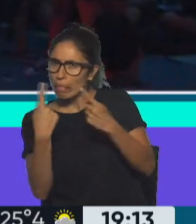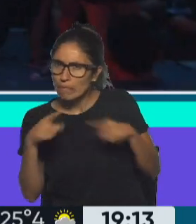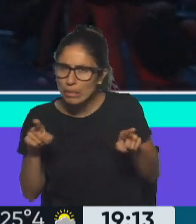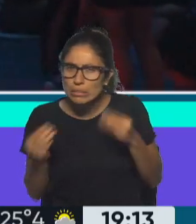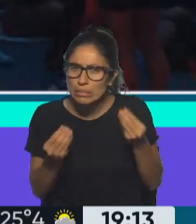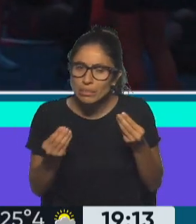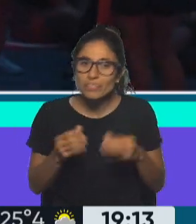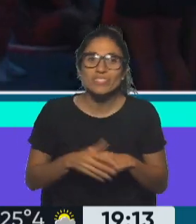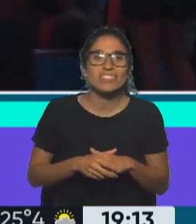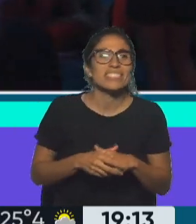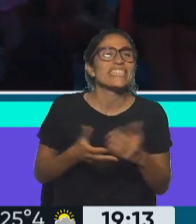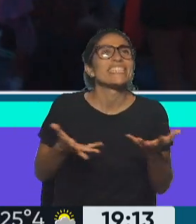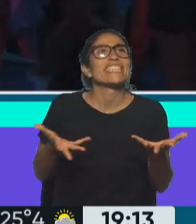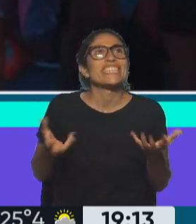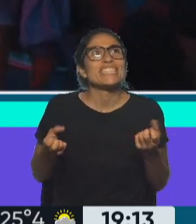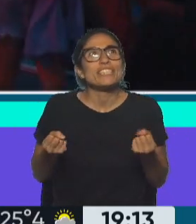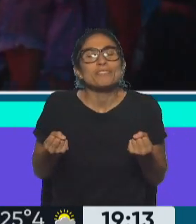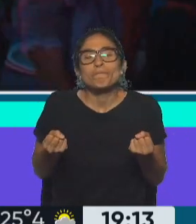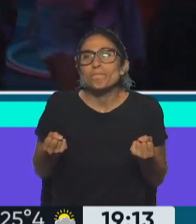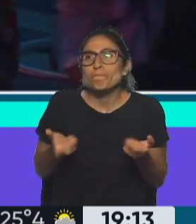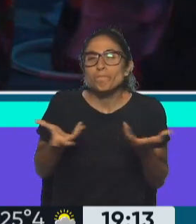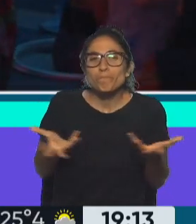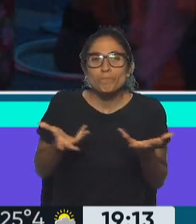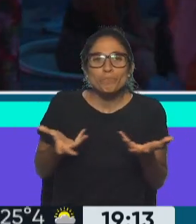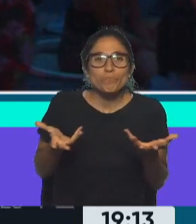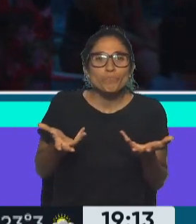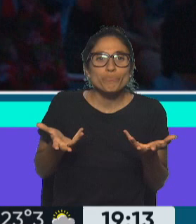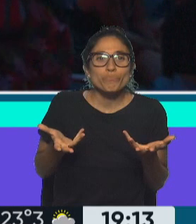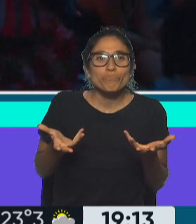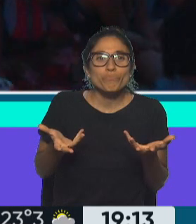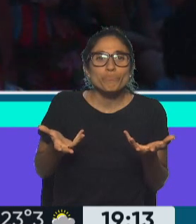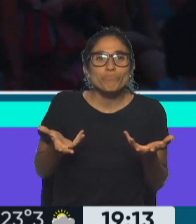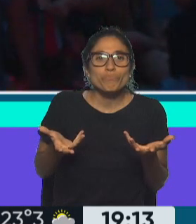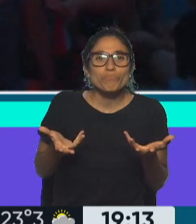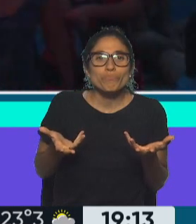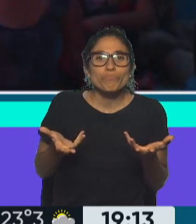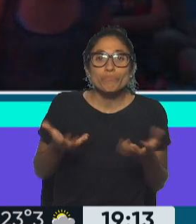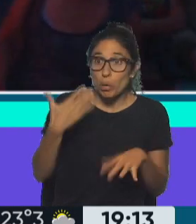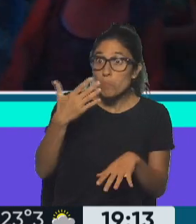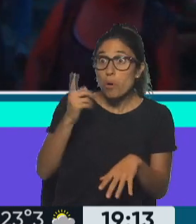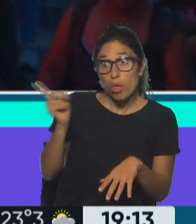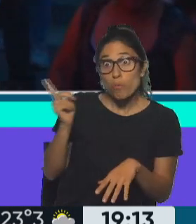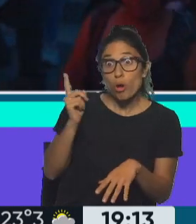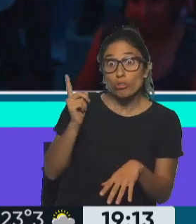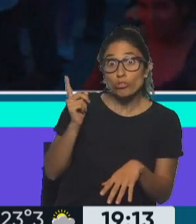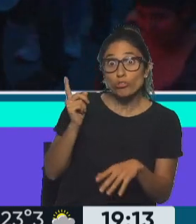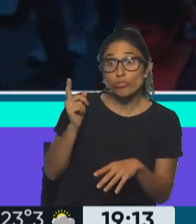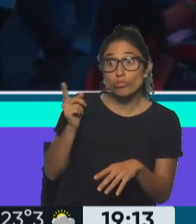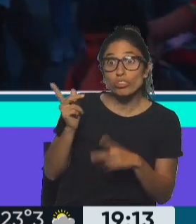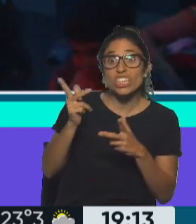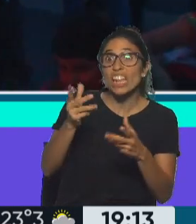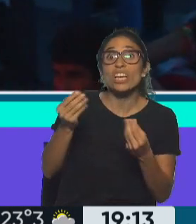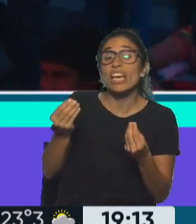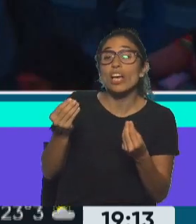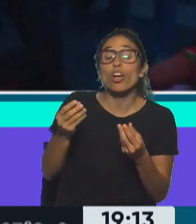Me adjudicando. la adjudicaste. Sí. Bueno, pero podemos tomar la Tomar la temática en pregunta. Ah, un bueno, tiempo sí, donde la búsqueda de la identidad,